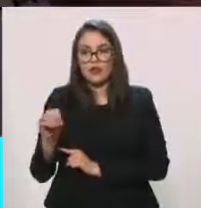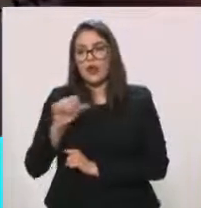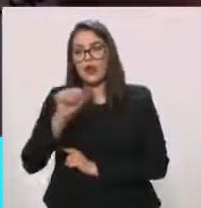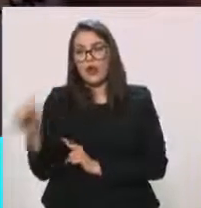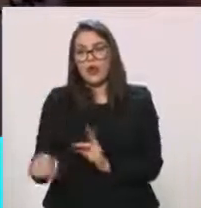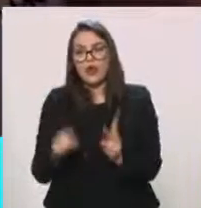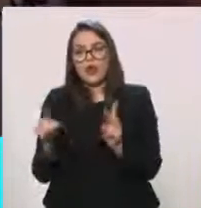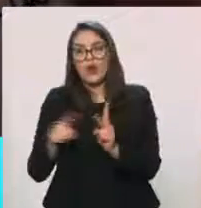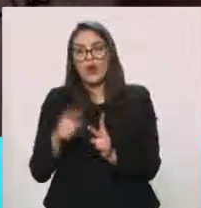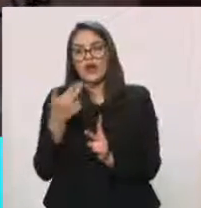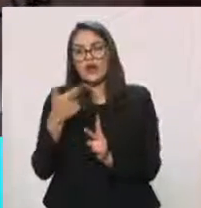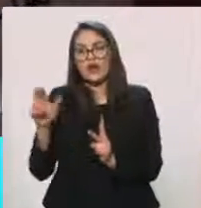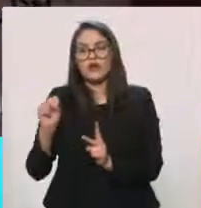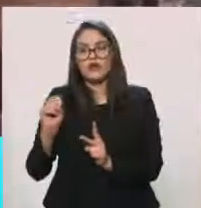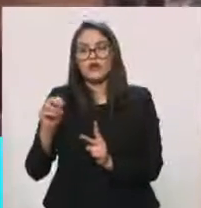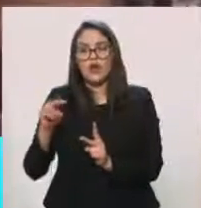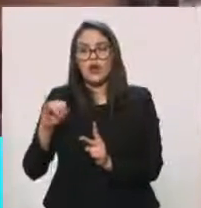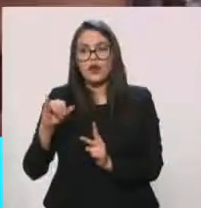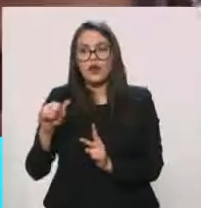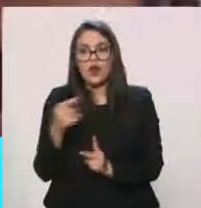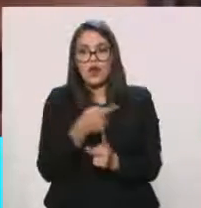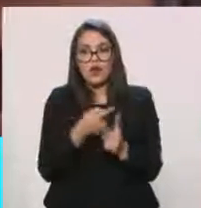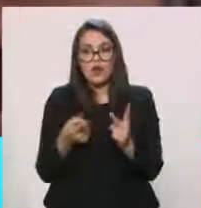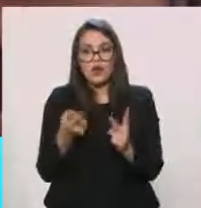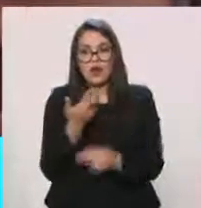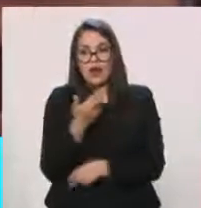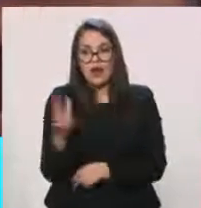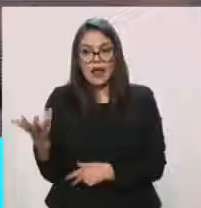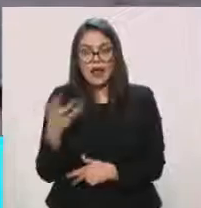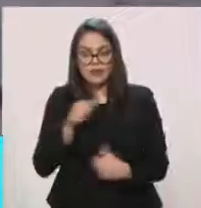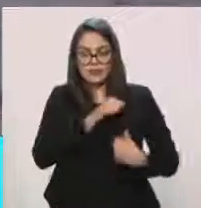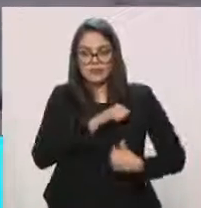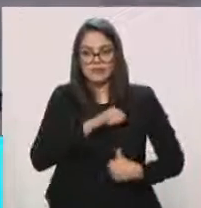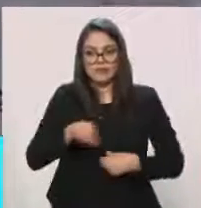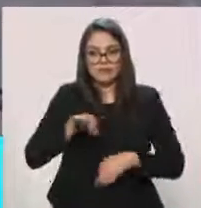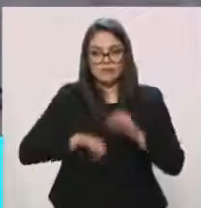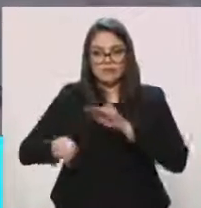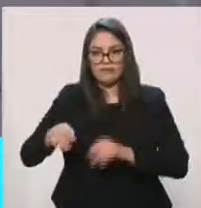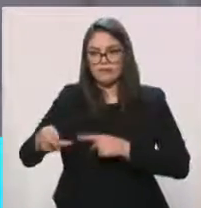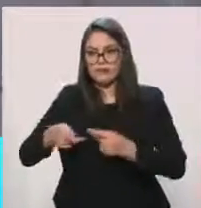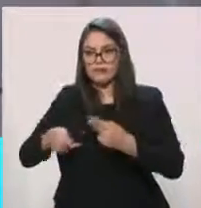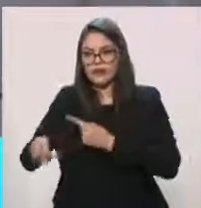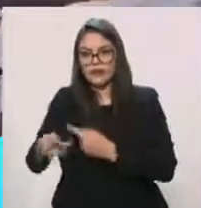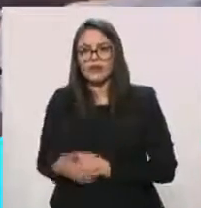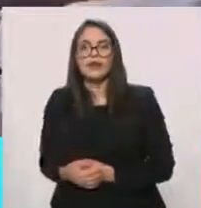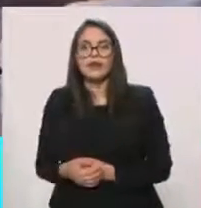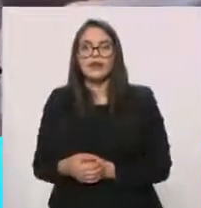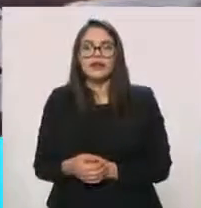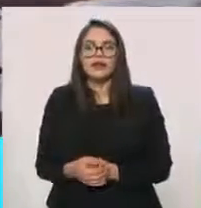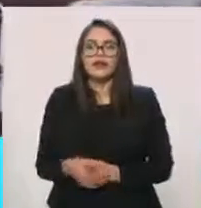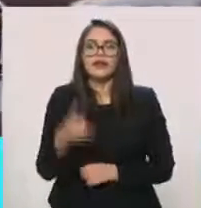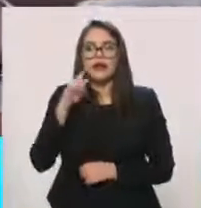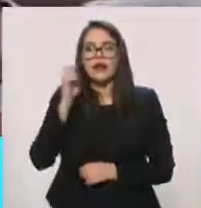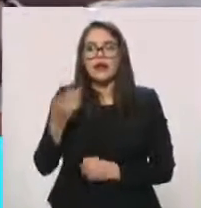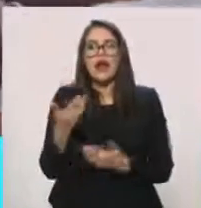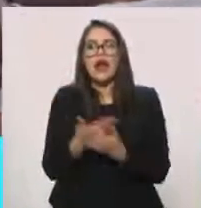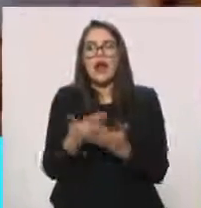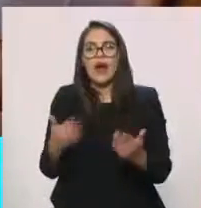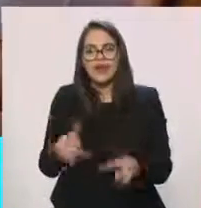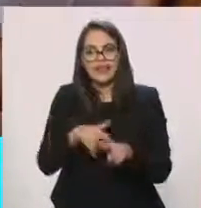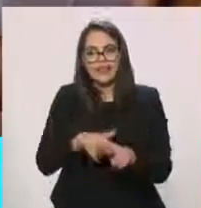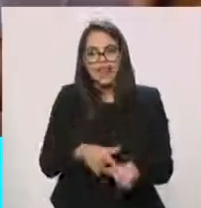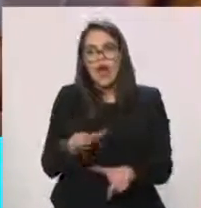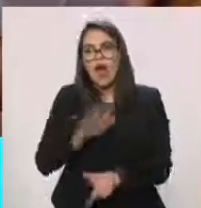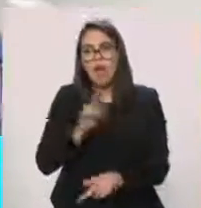colonia Juárez. Y que además, muy importante, Andrea, con esto ustedes también están incentivando que no se rompan estas cadenas de consumos para